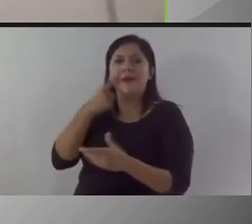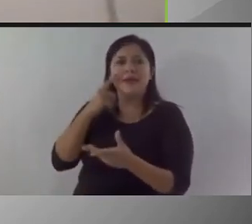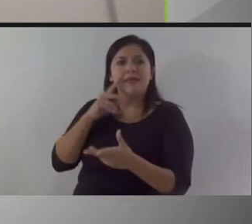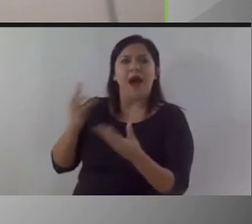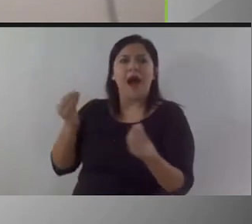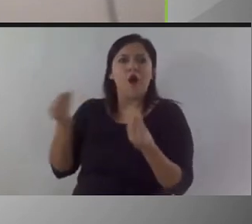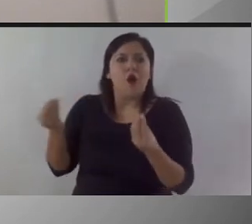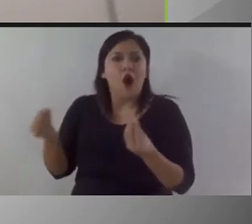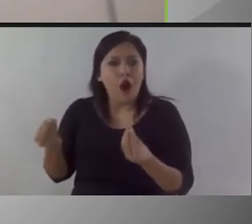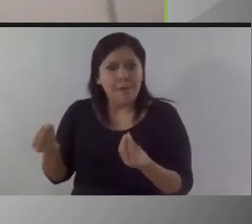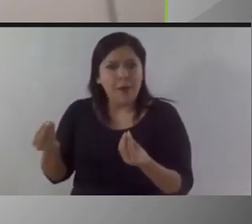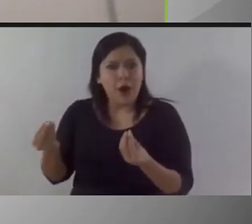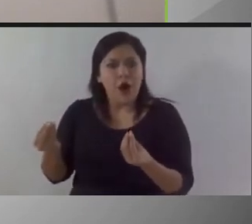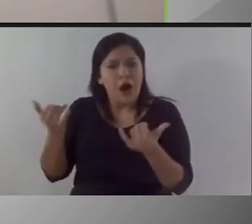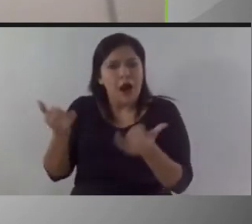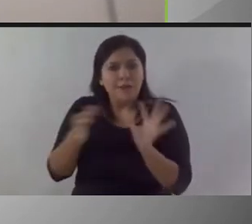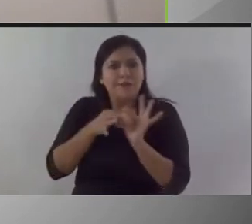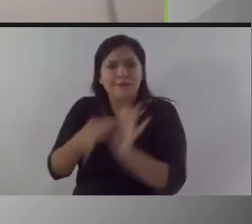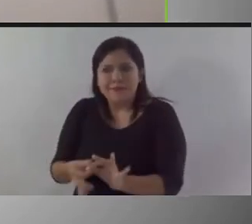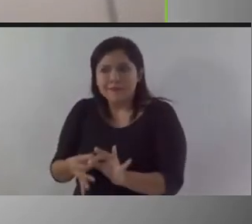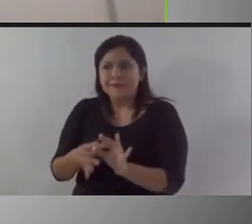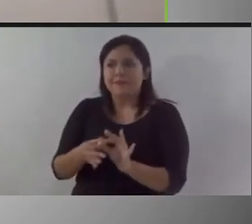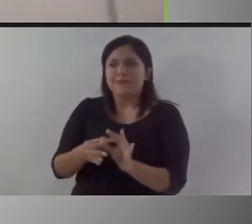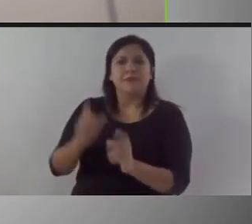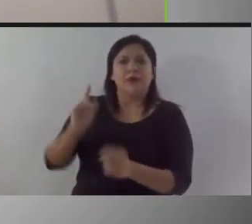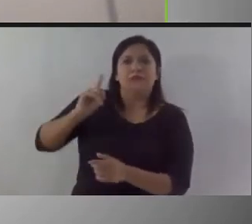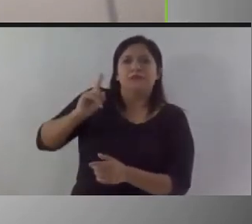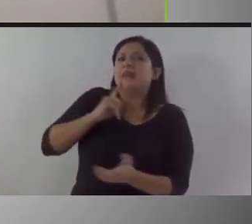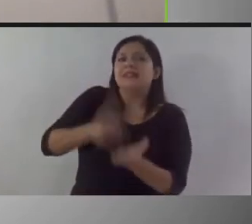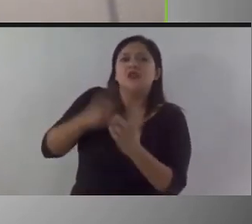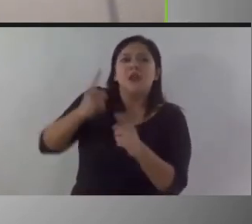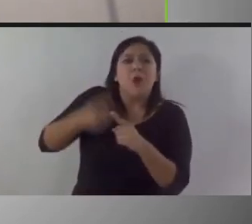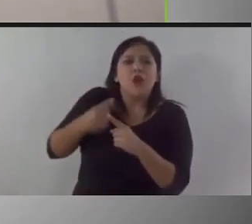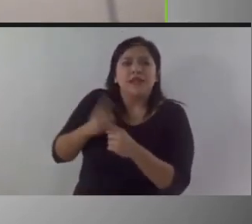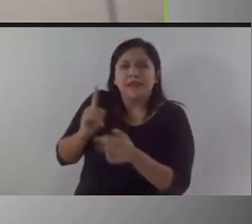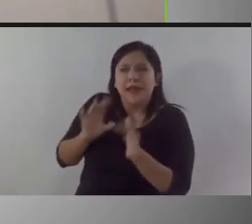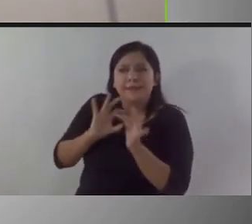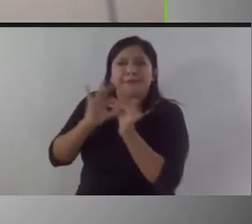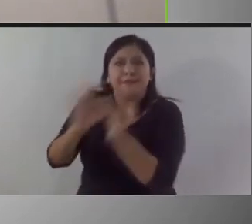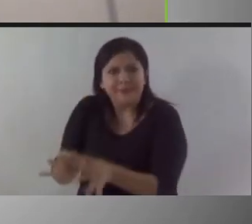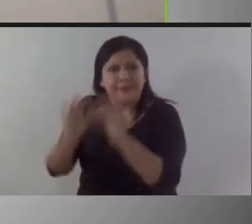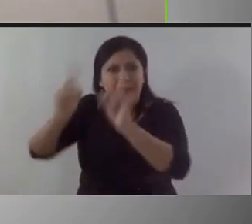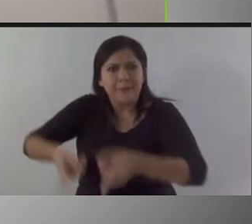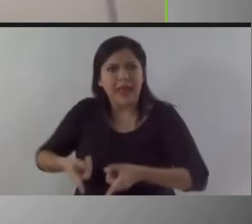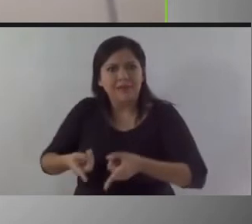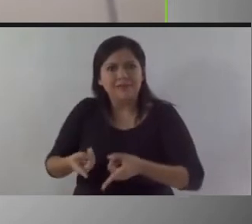como muchas personas con discapacidad, formamos parte